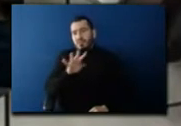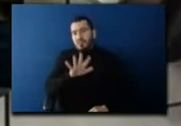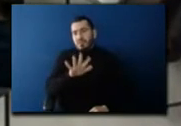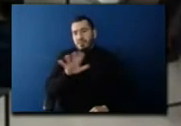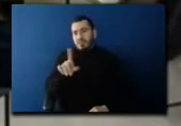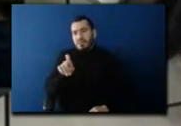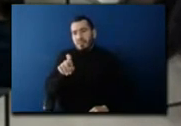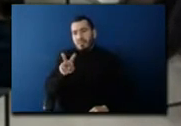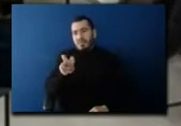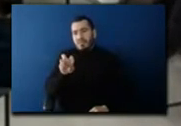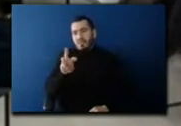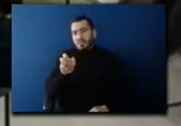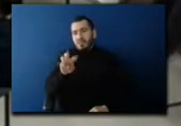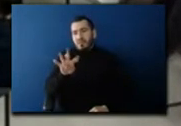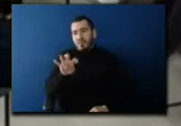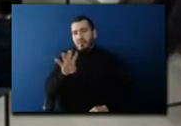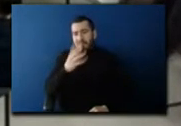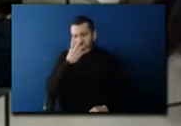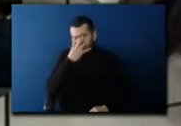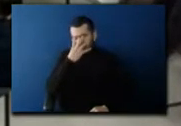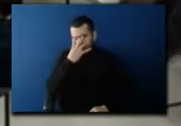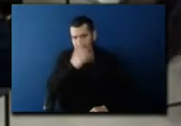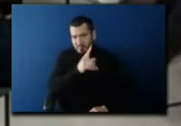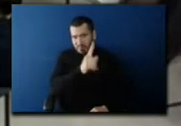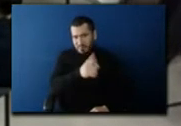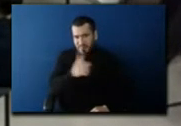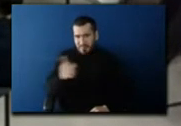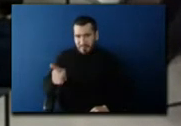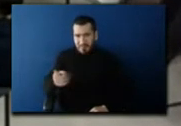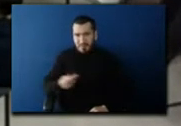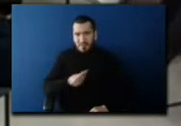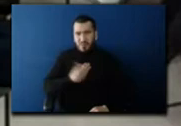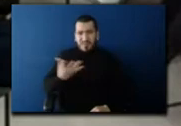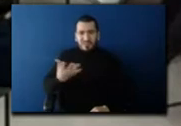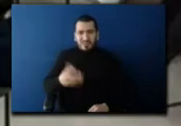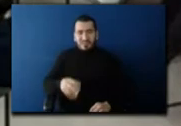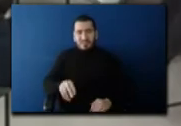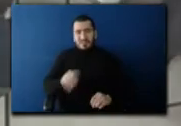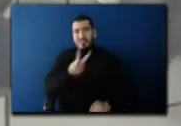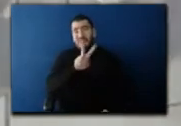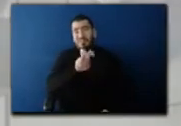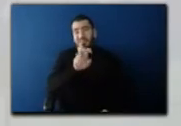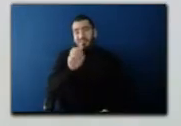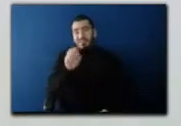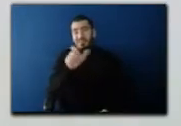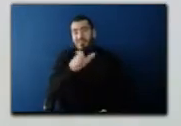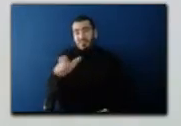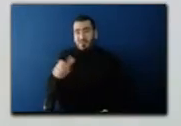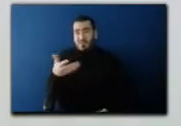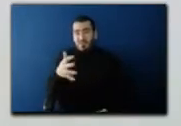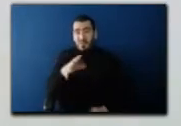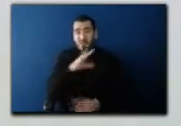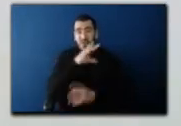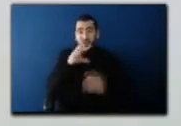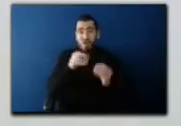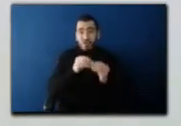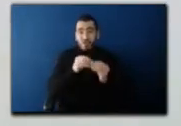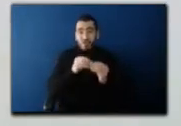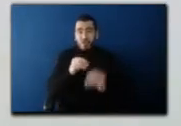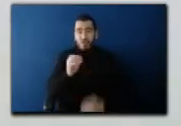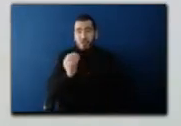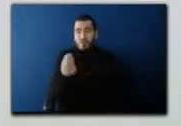1, 2, 3, 4, 5, 6, 7, 8, 9, perdón que los cuente, 10 personas de este auditorio. Estamos acá tal vez 70, ¿no? El código QR tiene una potencia muy